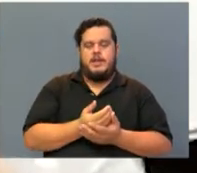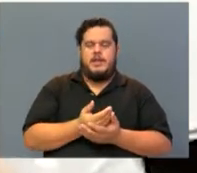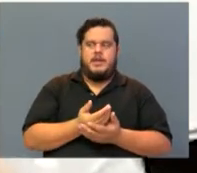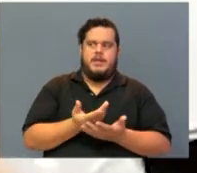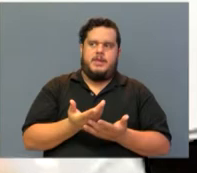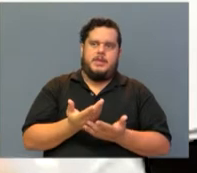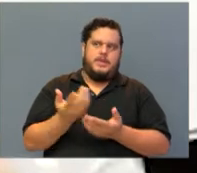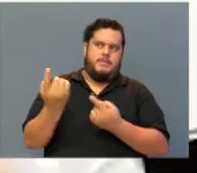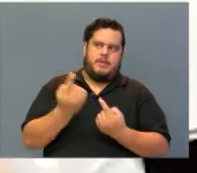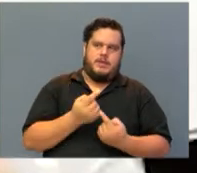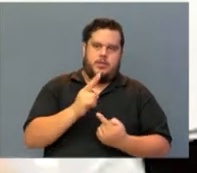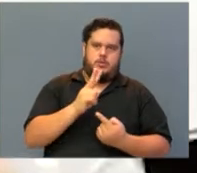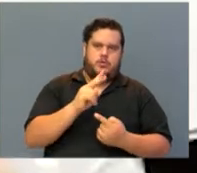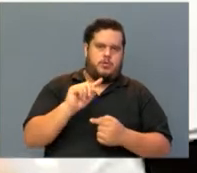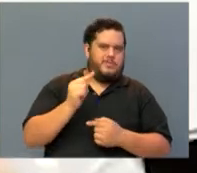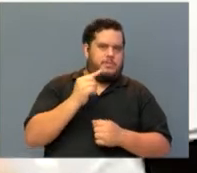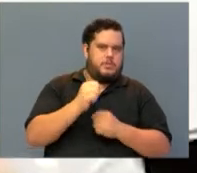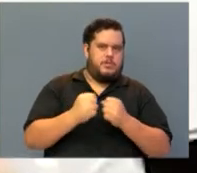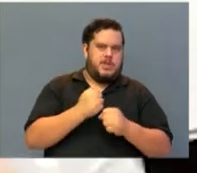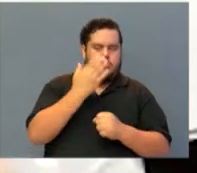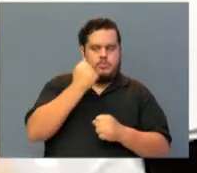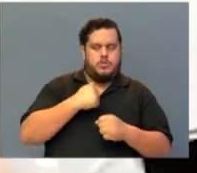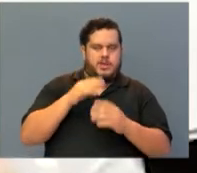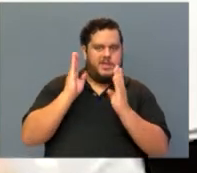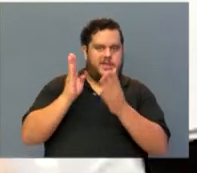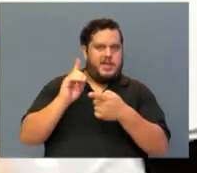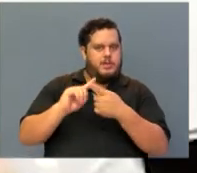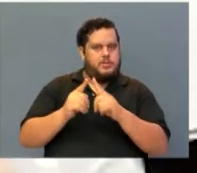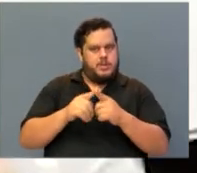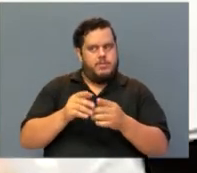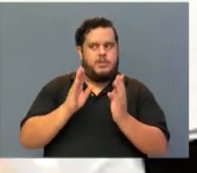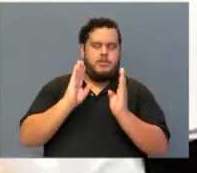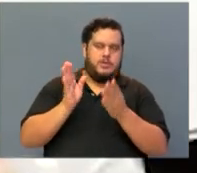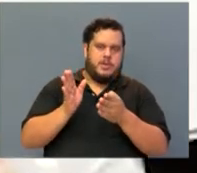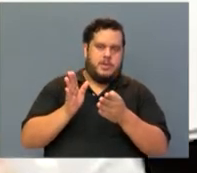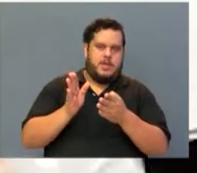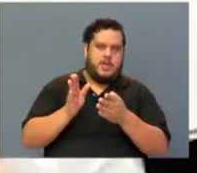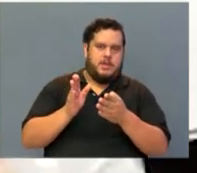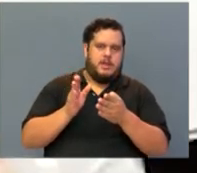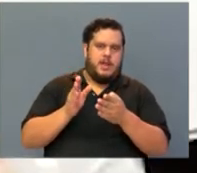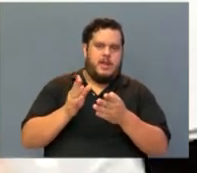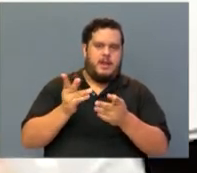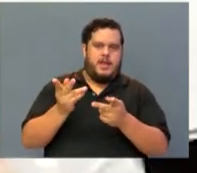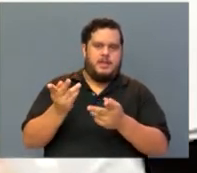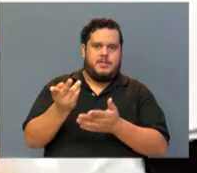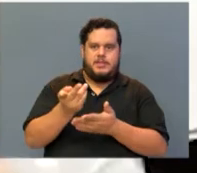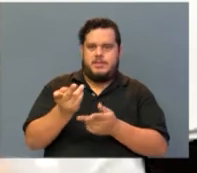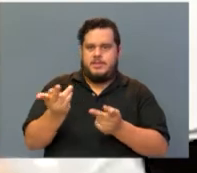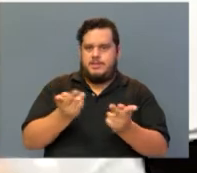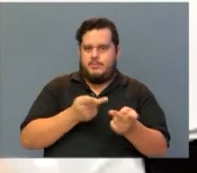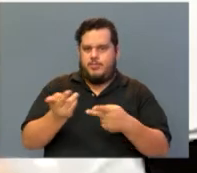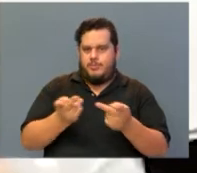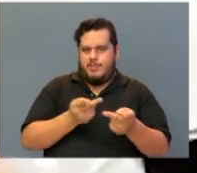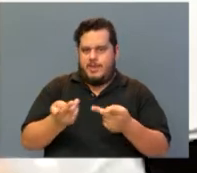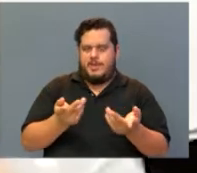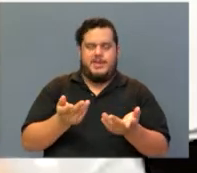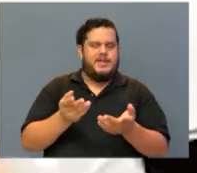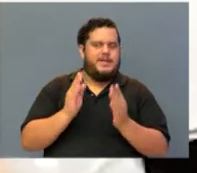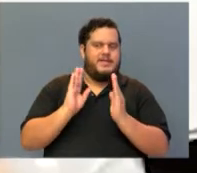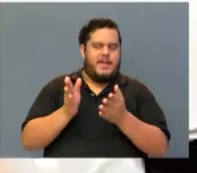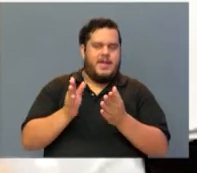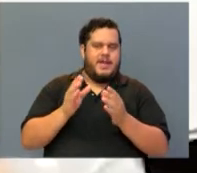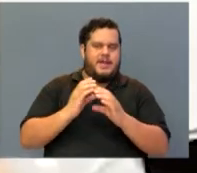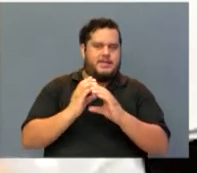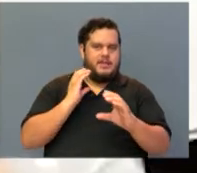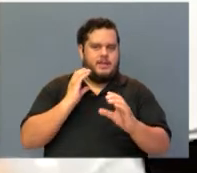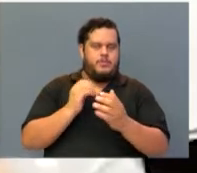los 2 primeros años, porque dejas los amigos, dejas las pulperías, dejas andar